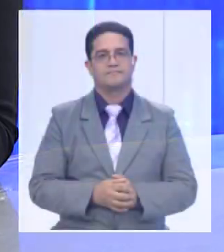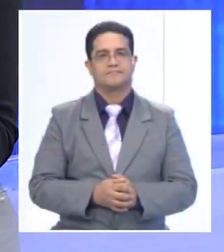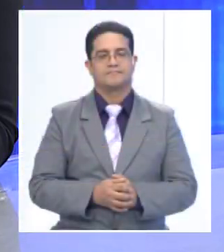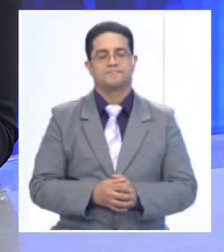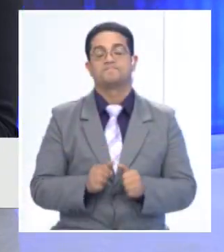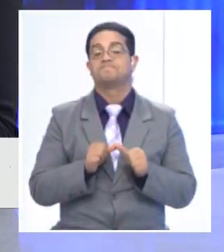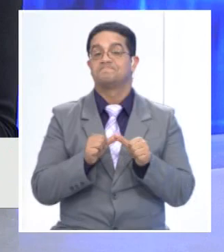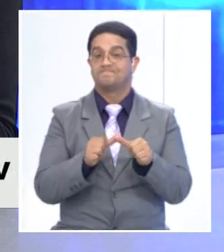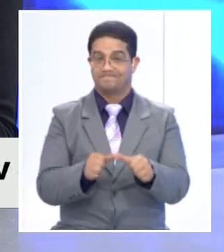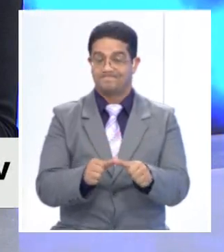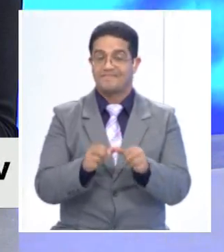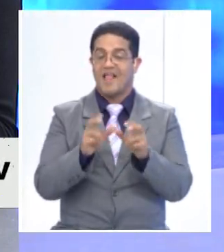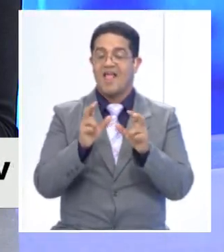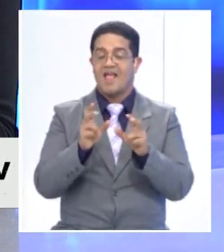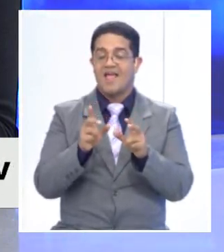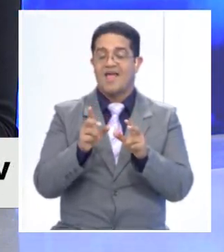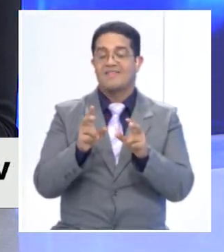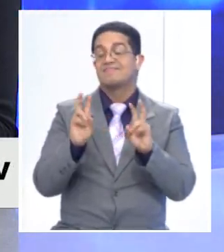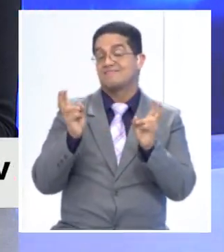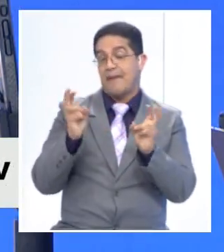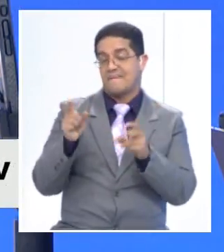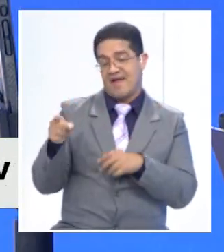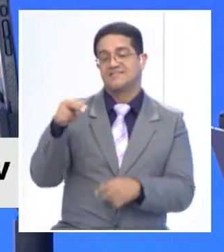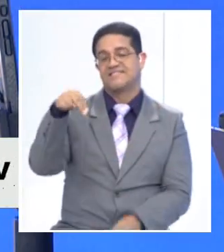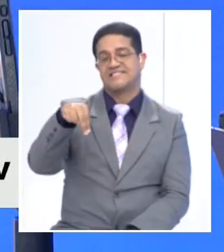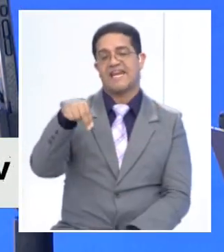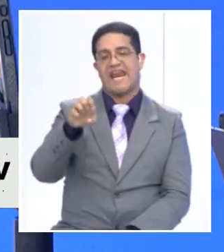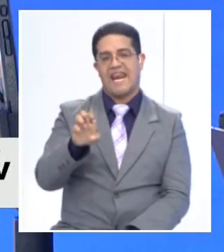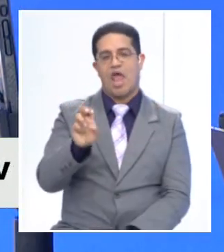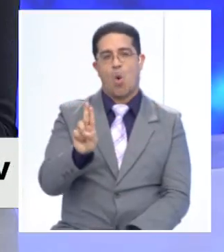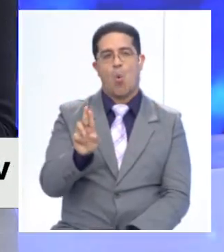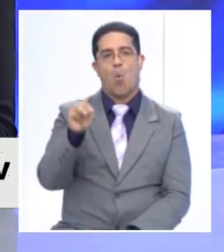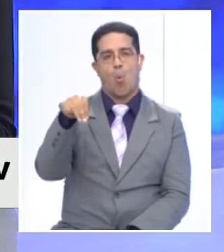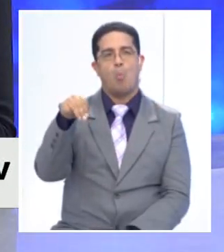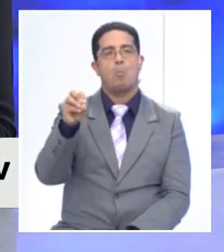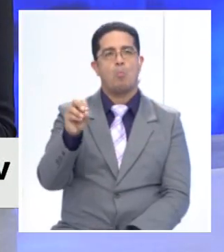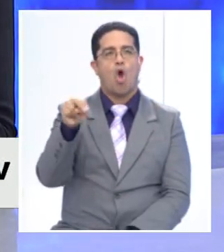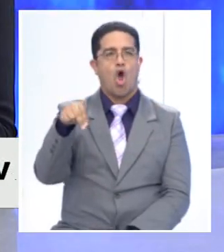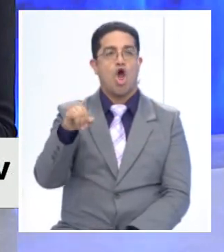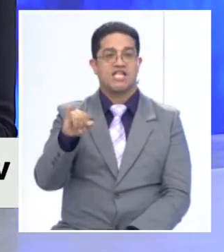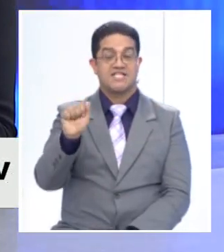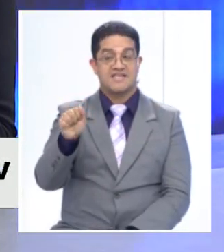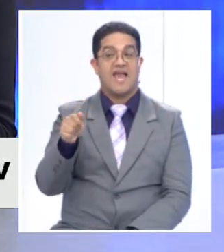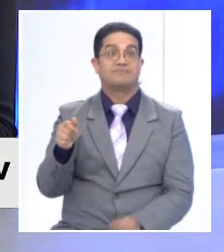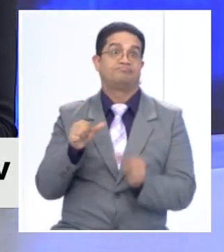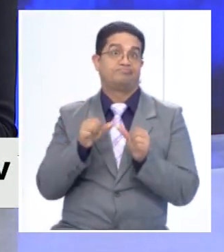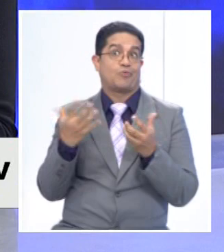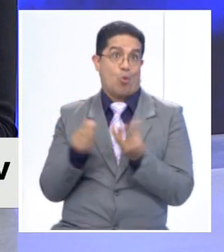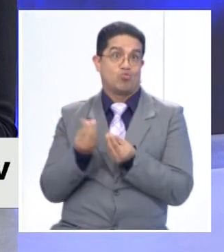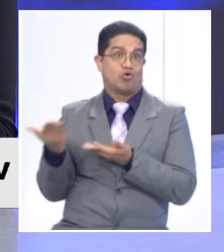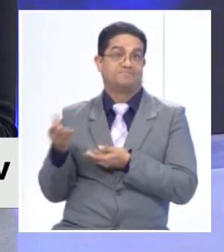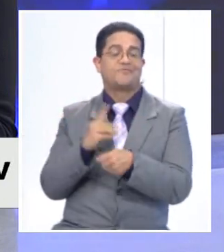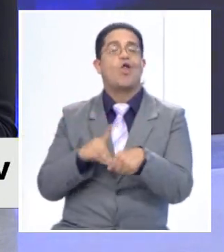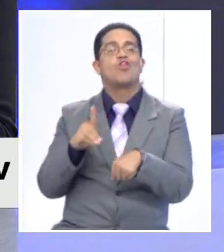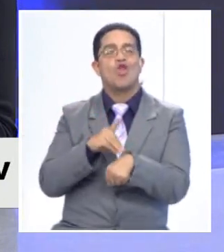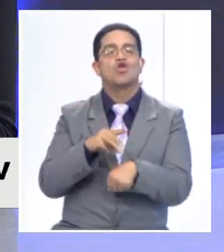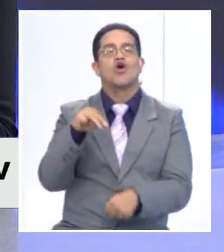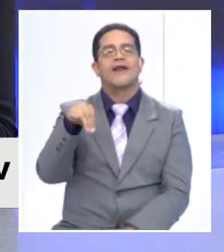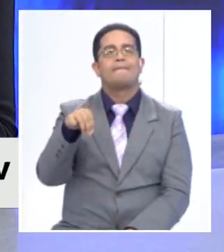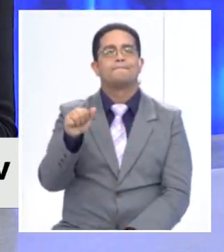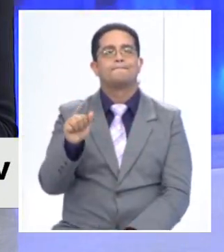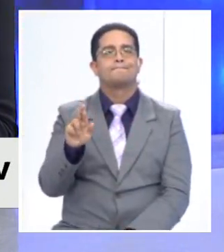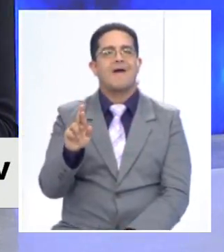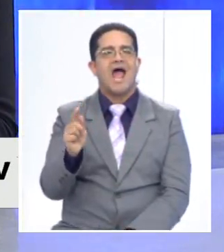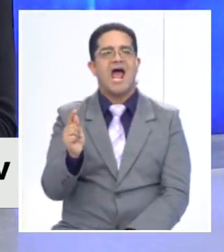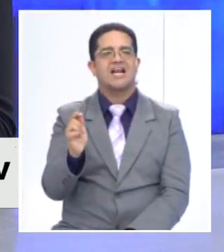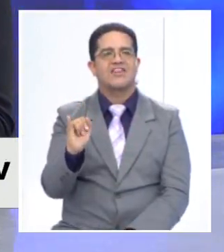Seguimos hablando sobre neumonía con la doctora Verónica Martínez, quien es neumonólogo pediatra, miembro de la Sociedad Venezolana de Neumonología y Cirugía de